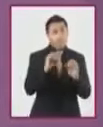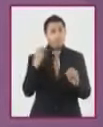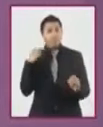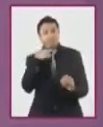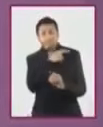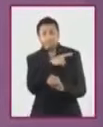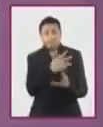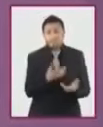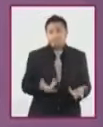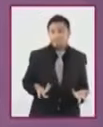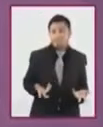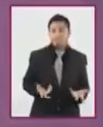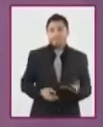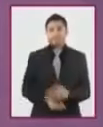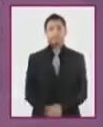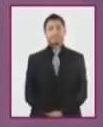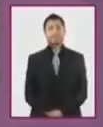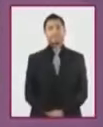rápido?